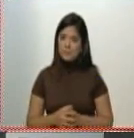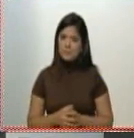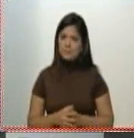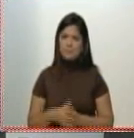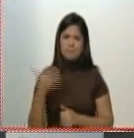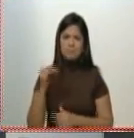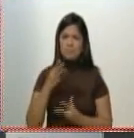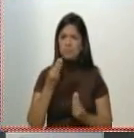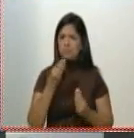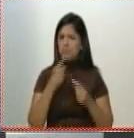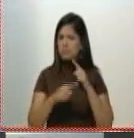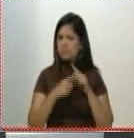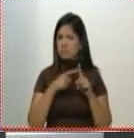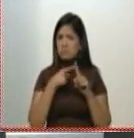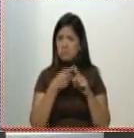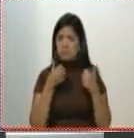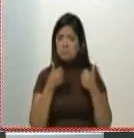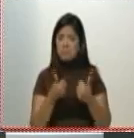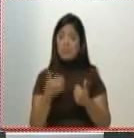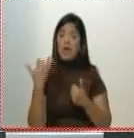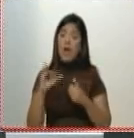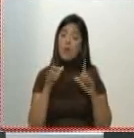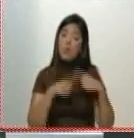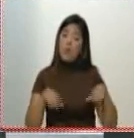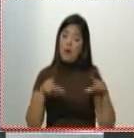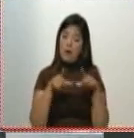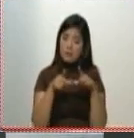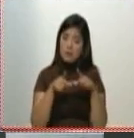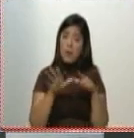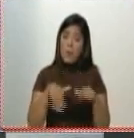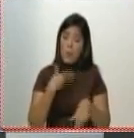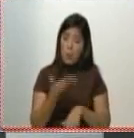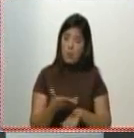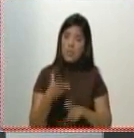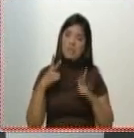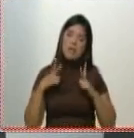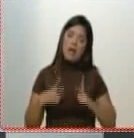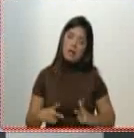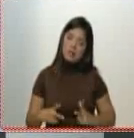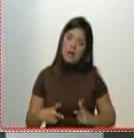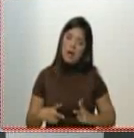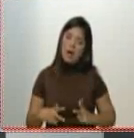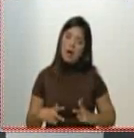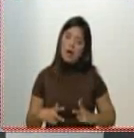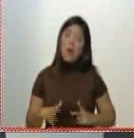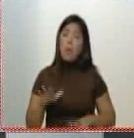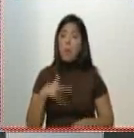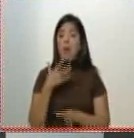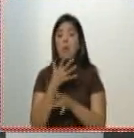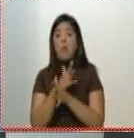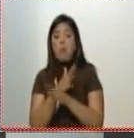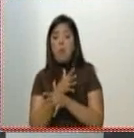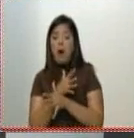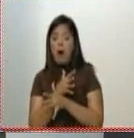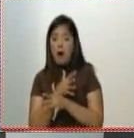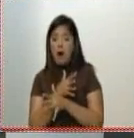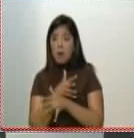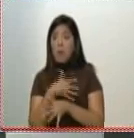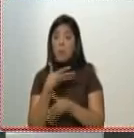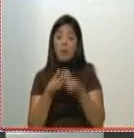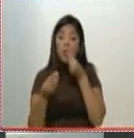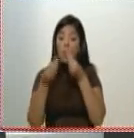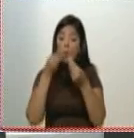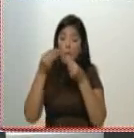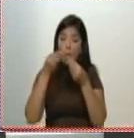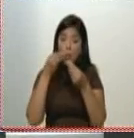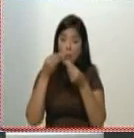múltiples ventajas, por ejemplo, porque van a tener los espacios donde poder descansar, donde poder recrearse, donde poder alimentarse